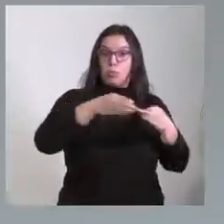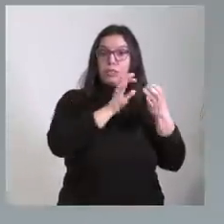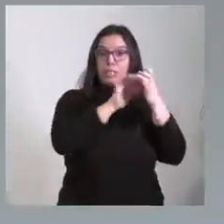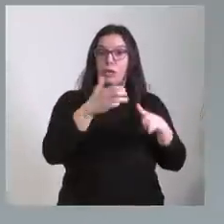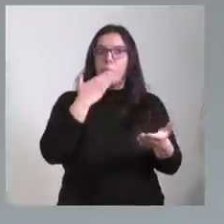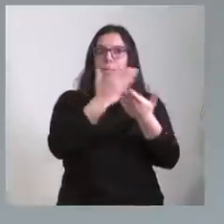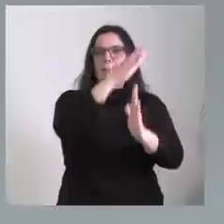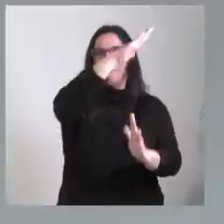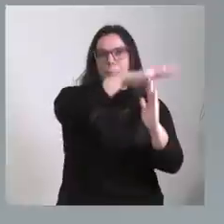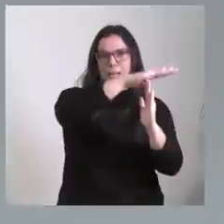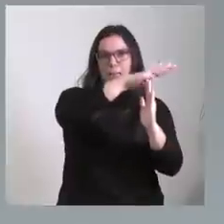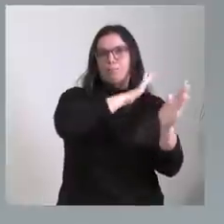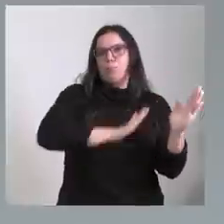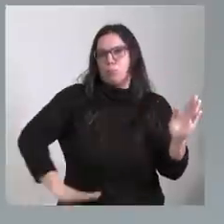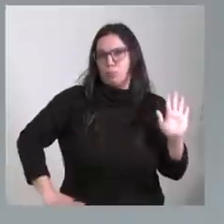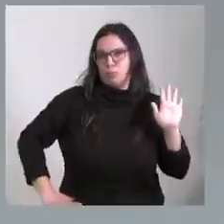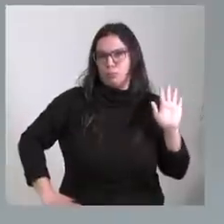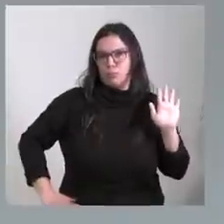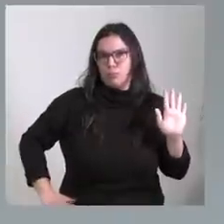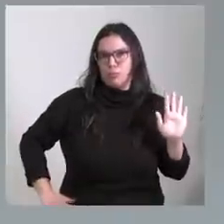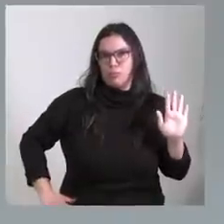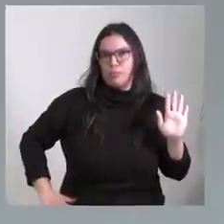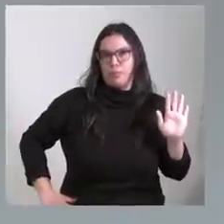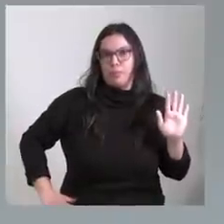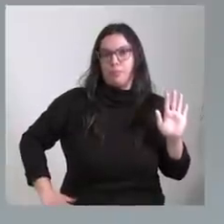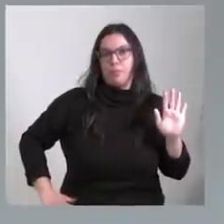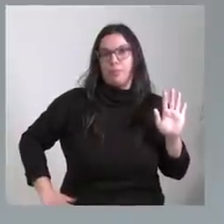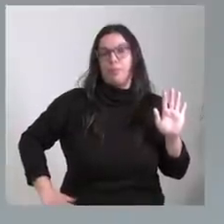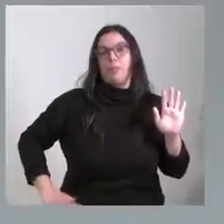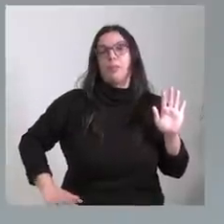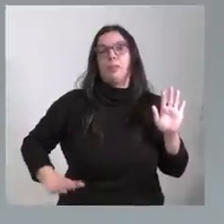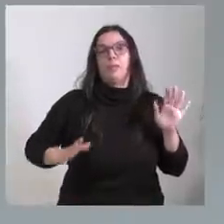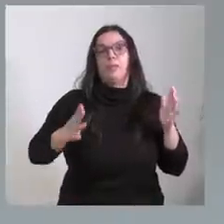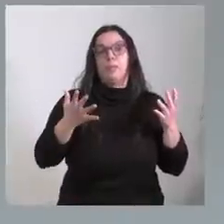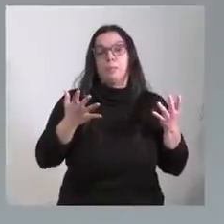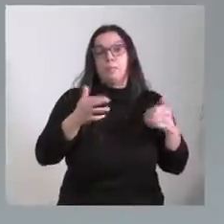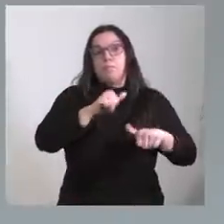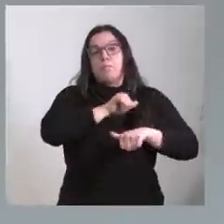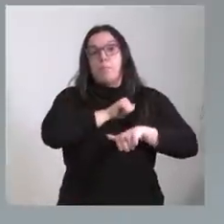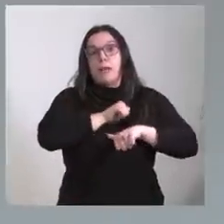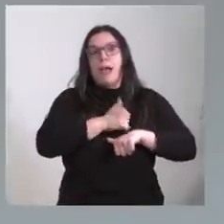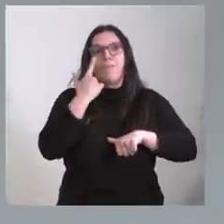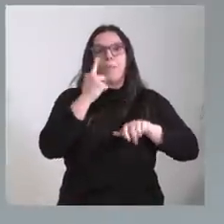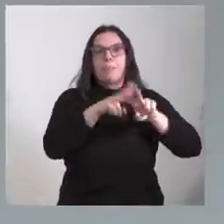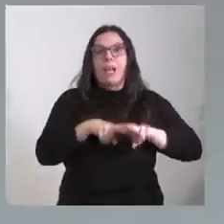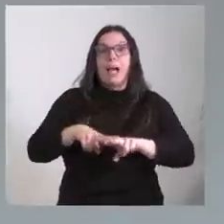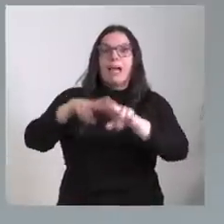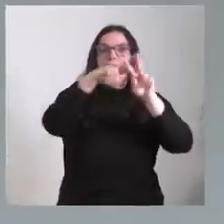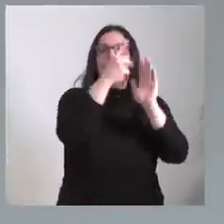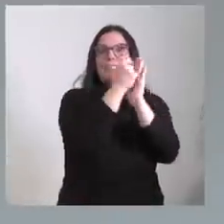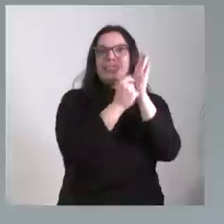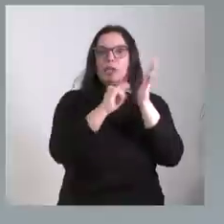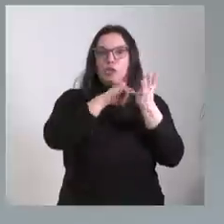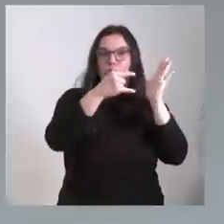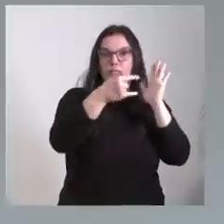decidió una paralización cautelar del derribo de estas Torres en espera de analizar Los criterios técnicos